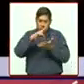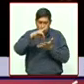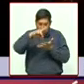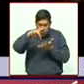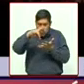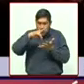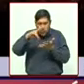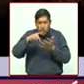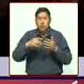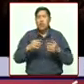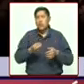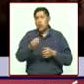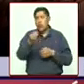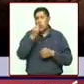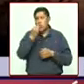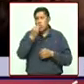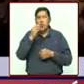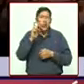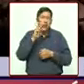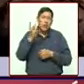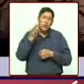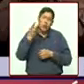alimentos.